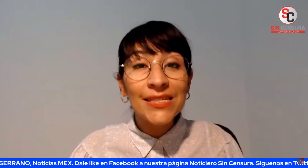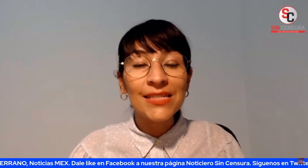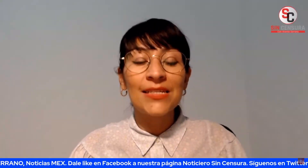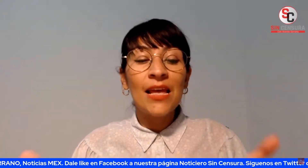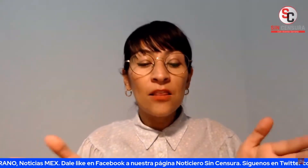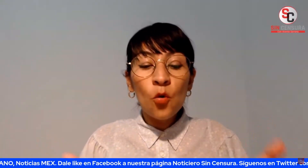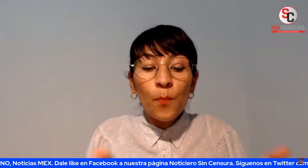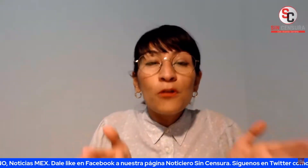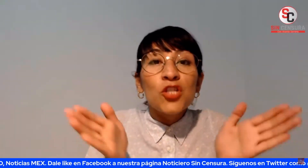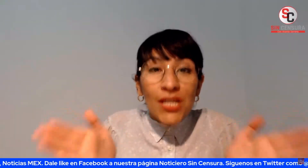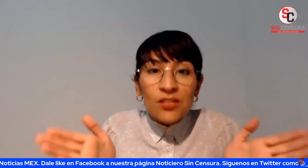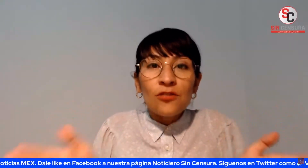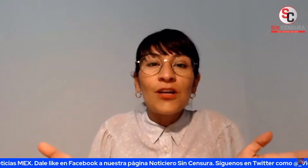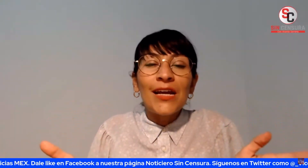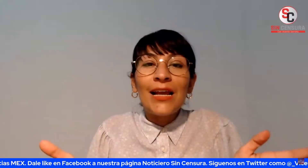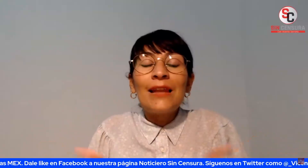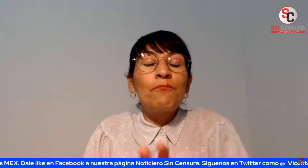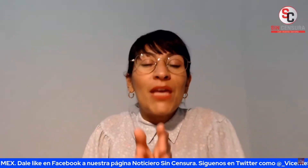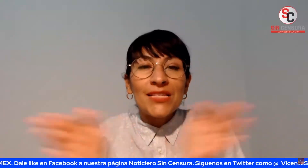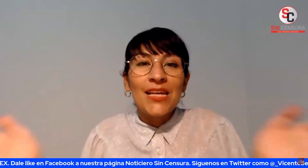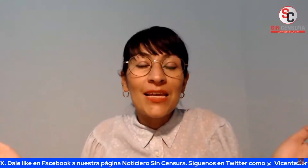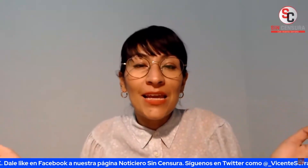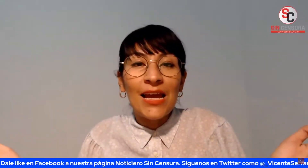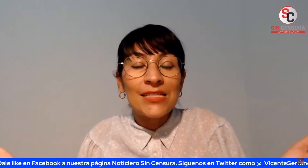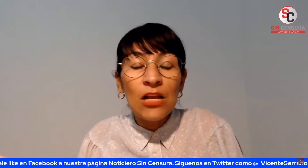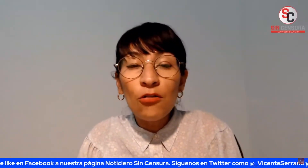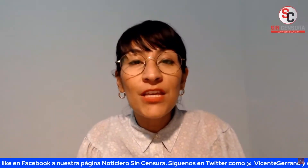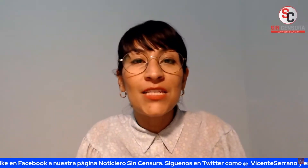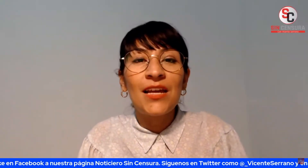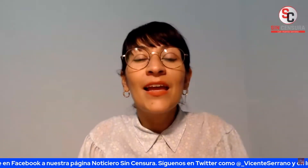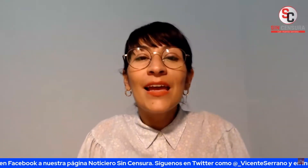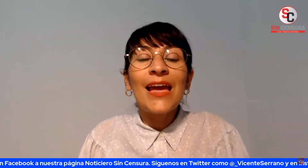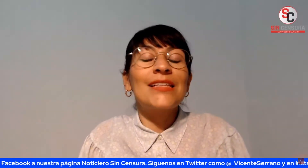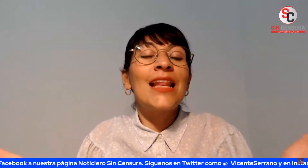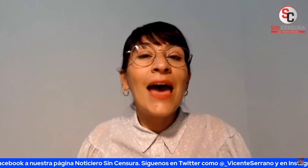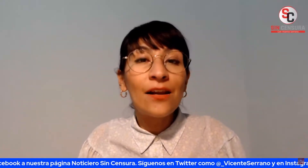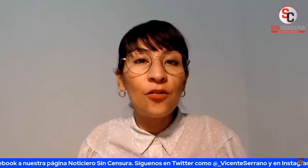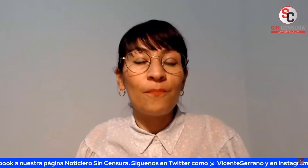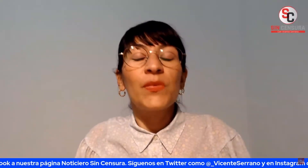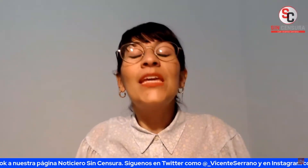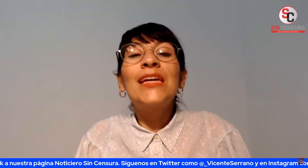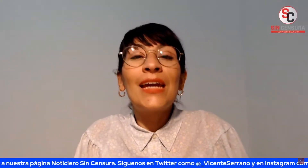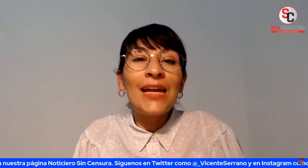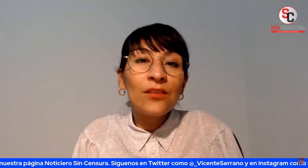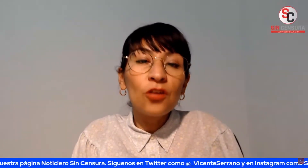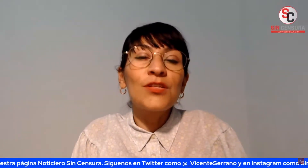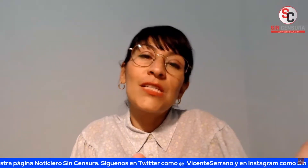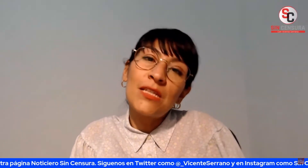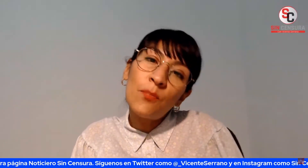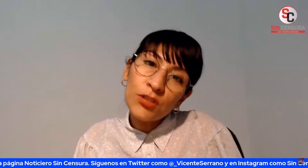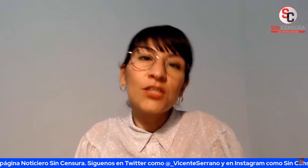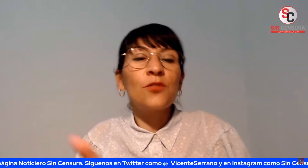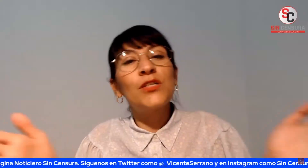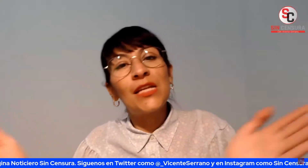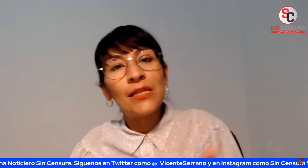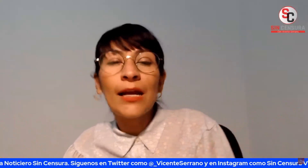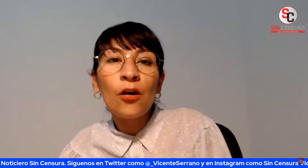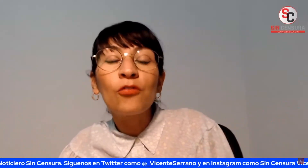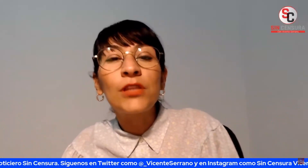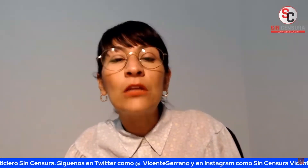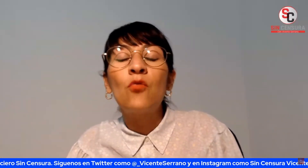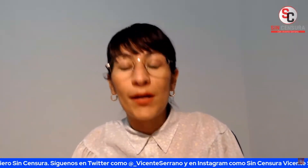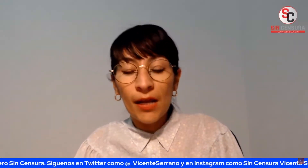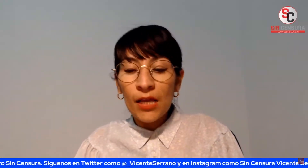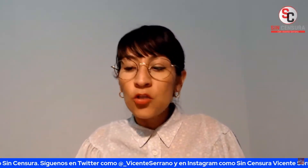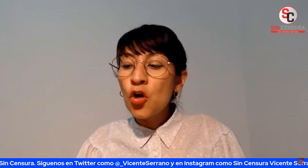las bases de un proceso que él piensa y que así lo dice, que es largo y que entonces ese proceso pues tendrá